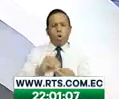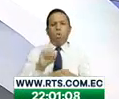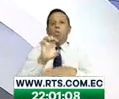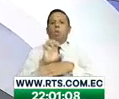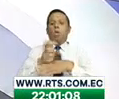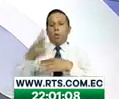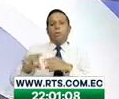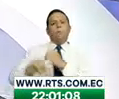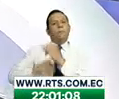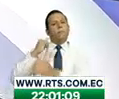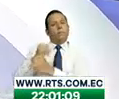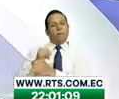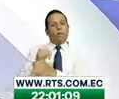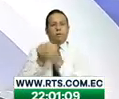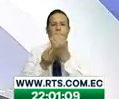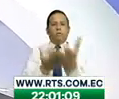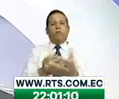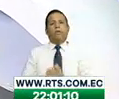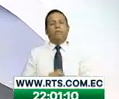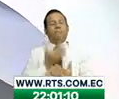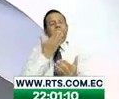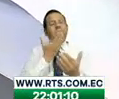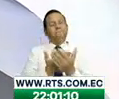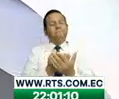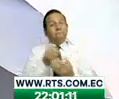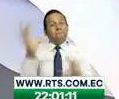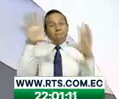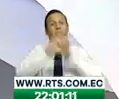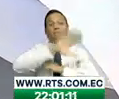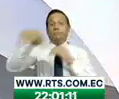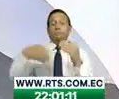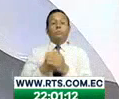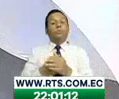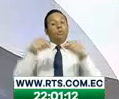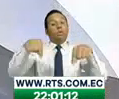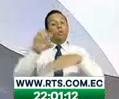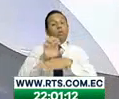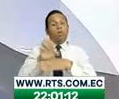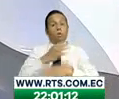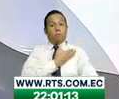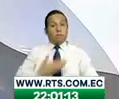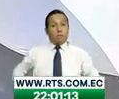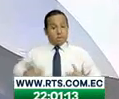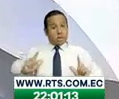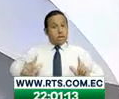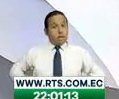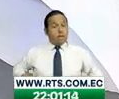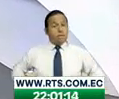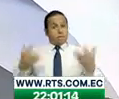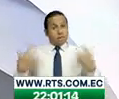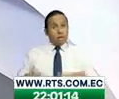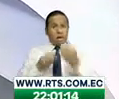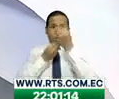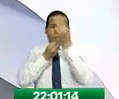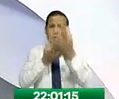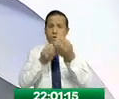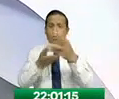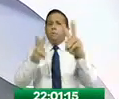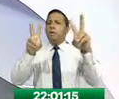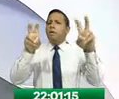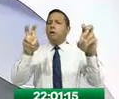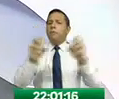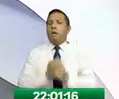y el mundo. Adrián. Muy buenas noches a todos. Así es, según la cadena nacional, el presidente de la República, Lenín Moreno, ratificó que